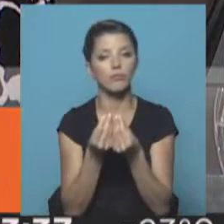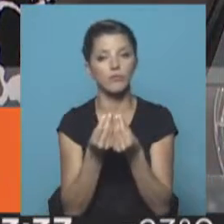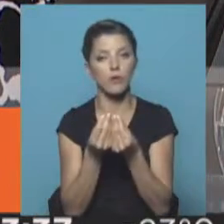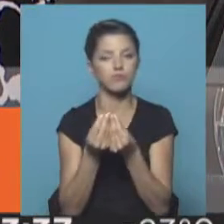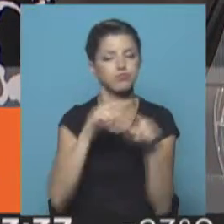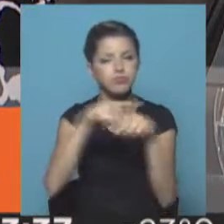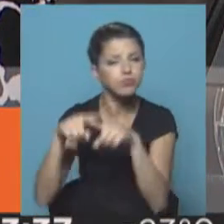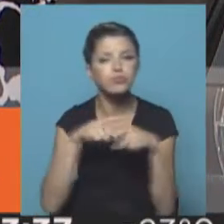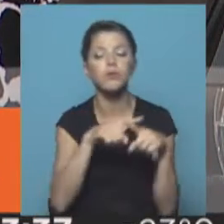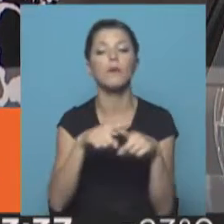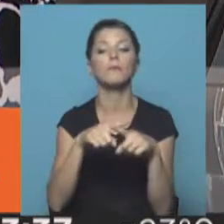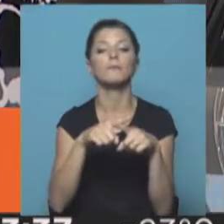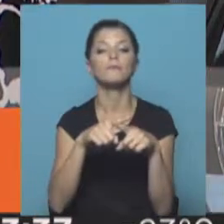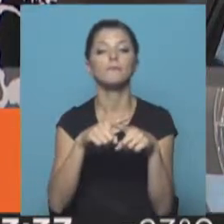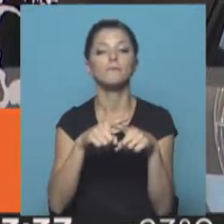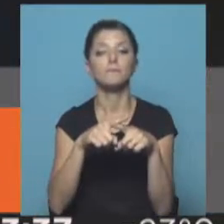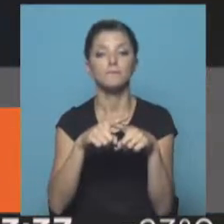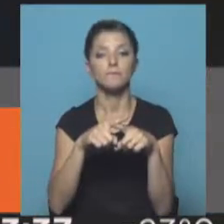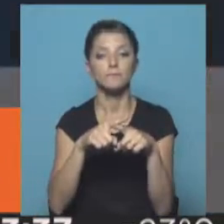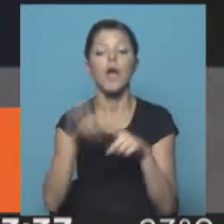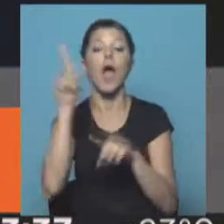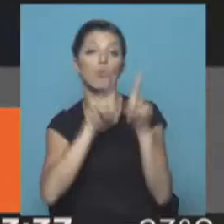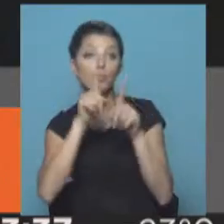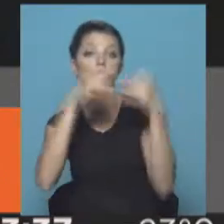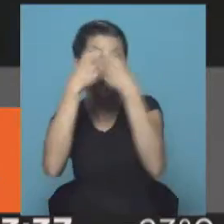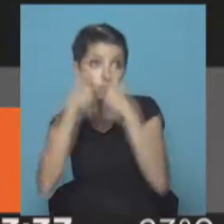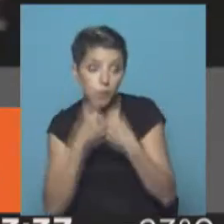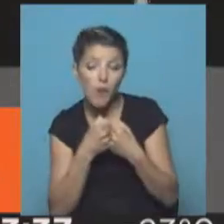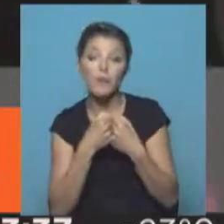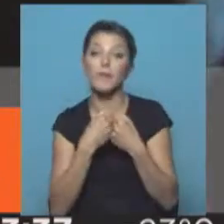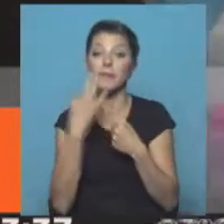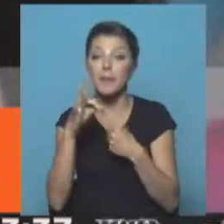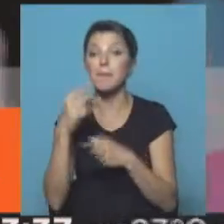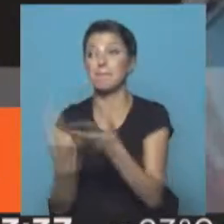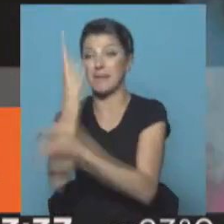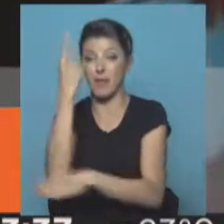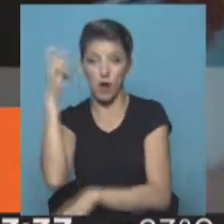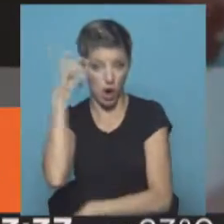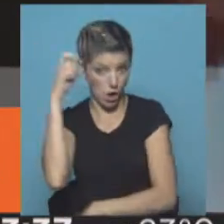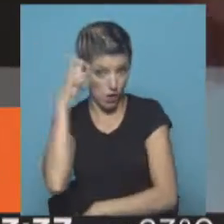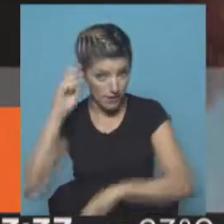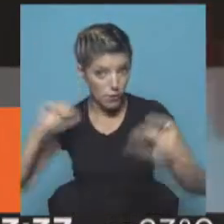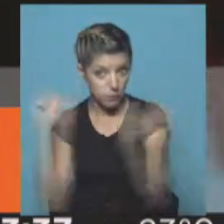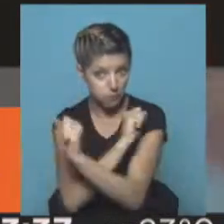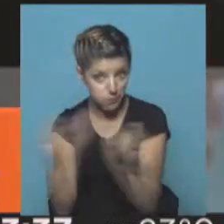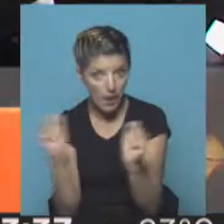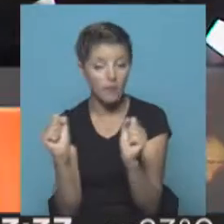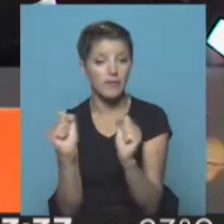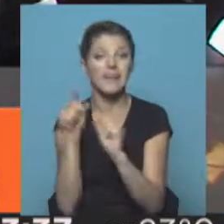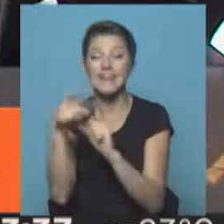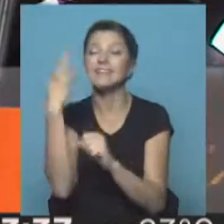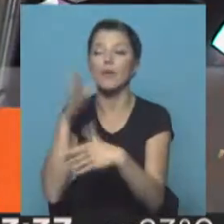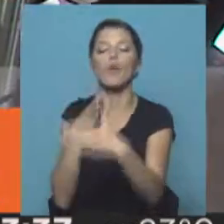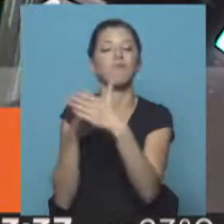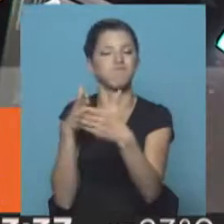complicaciones para el gobierno de Venezuela, algunos de estos acuerdos deberían pasar por el Congreso para ser aprobados. Ahí seguramente tiene una traba,